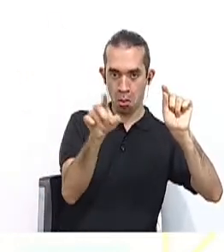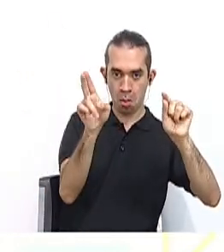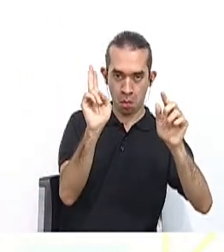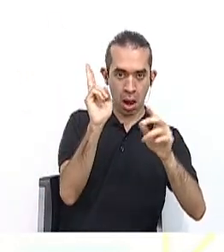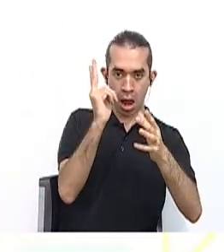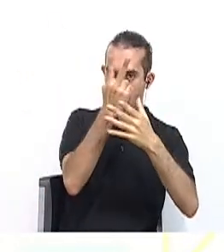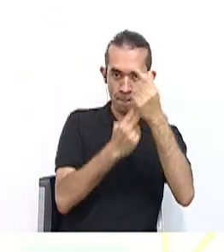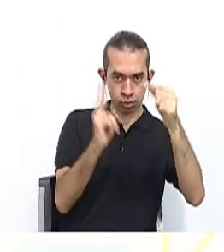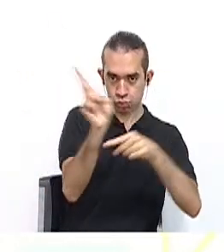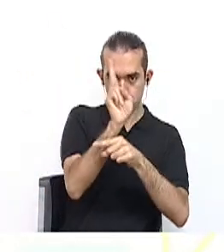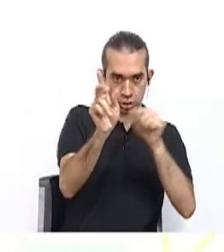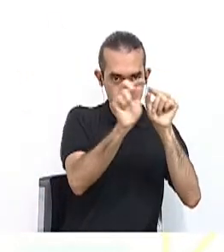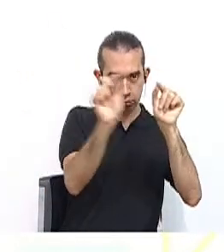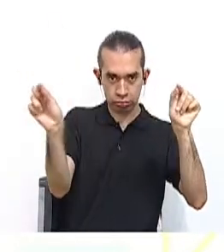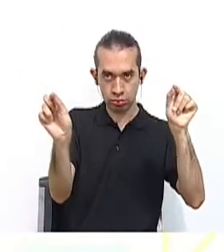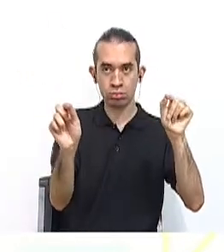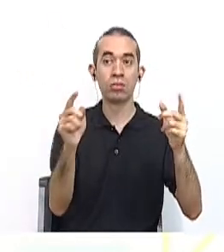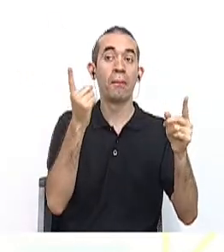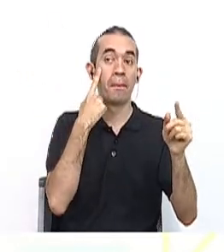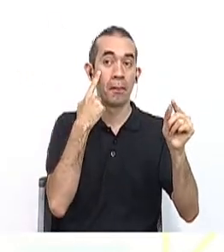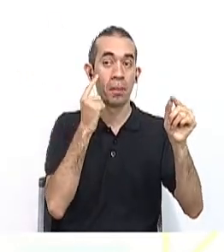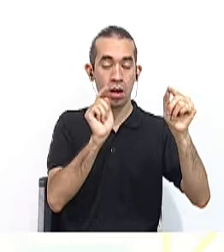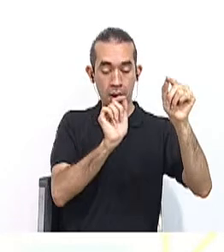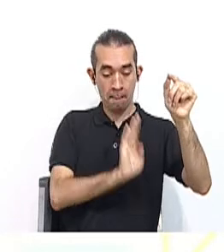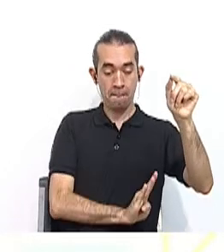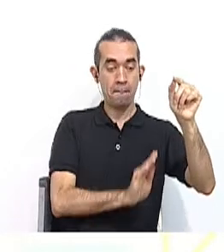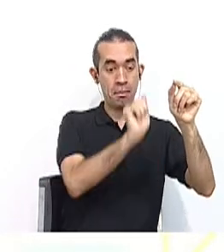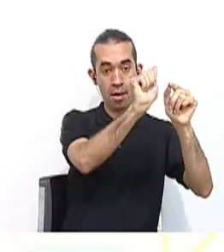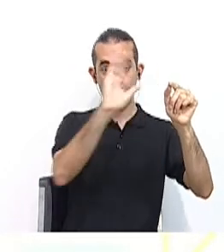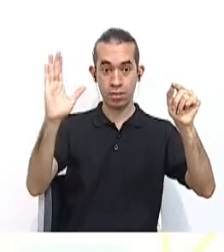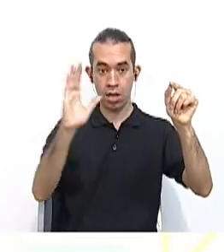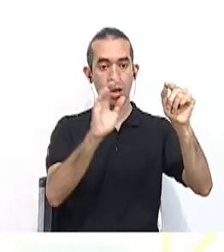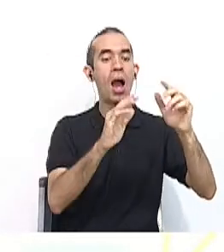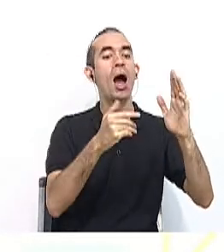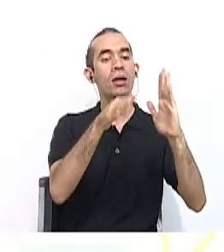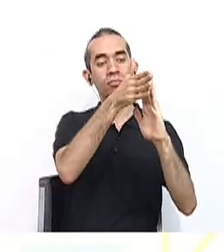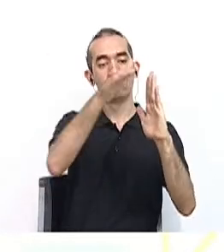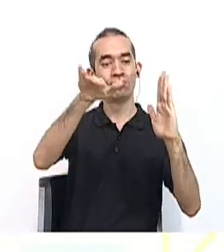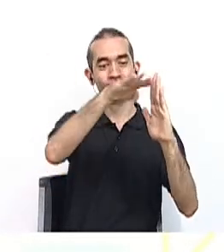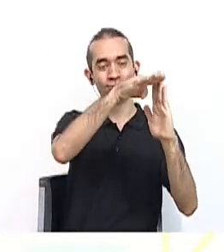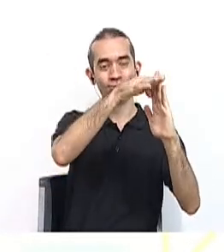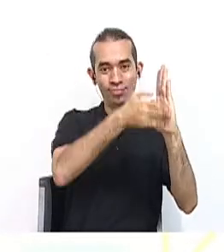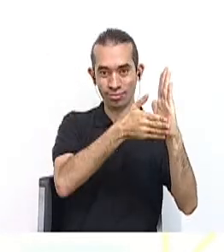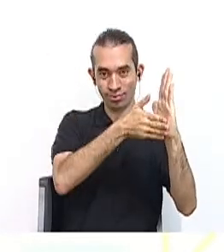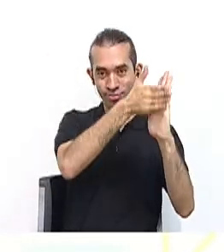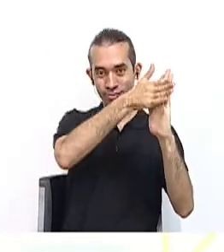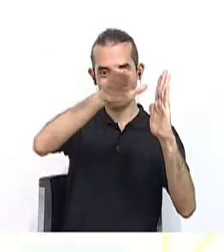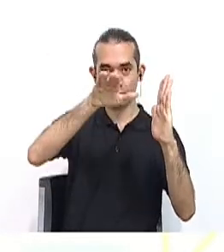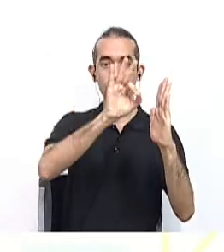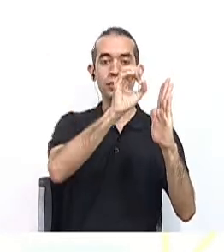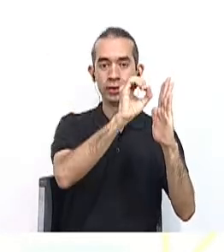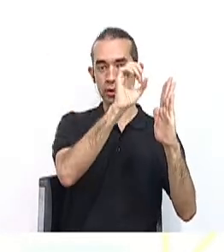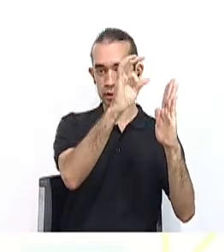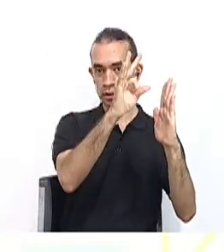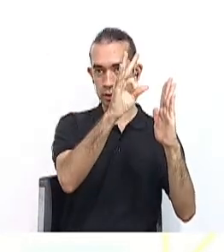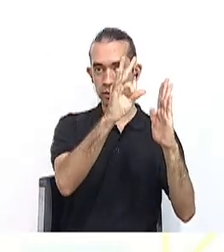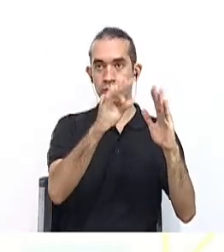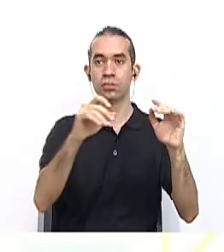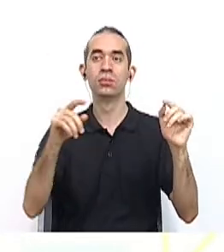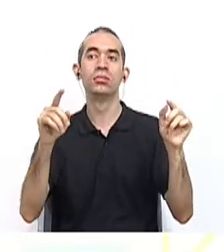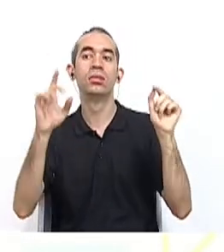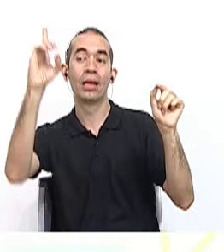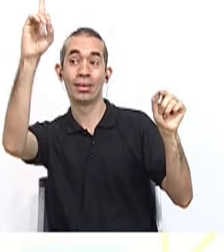ángulo BAC corresponde a 90 grados. Y tenemos que el ángulo